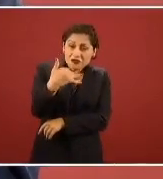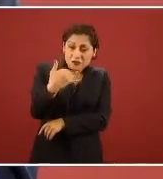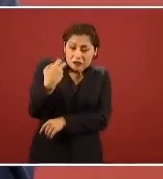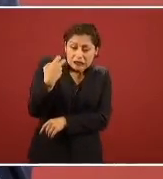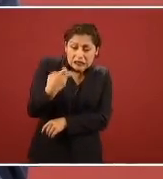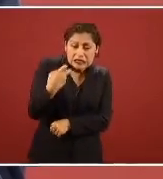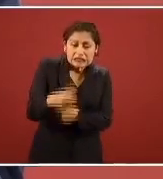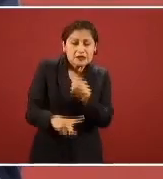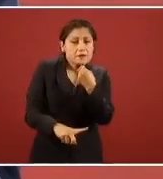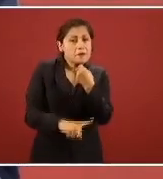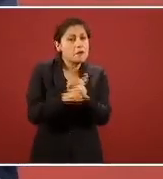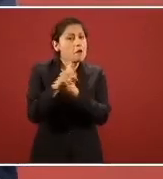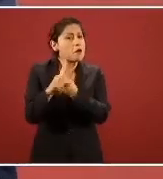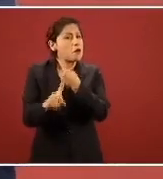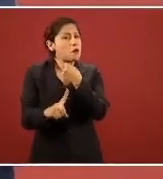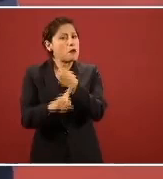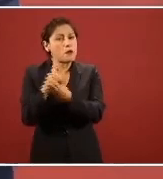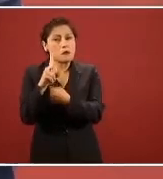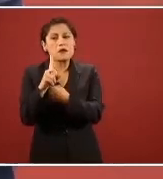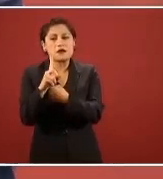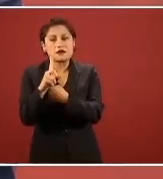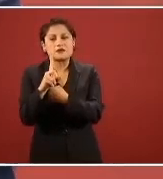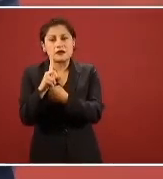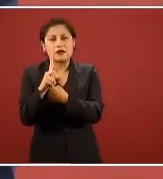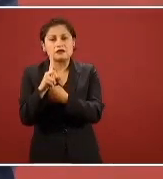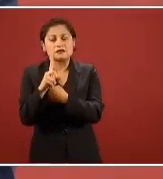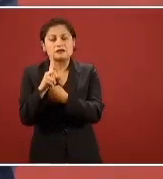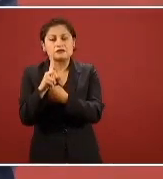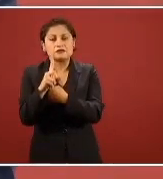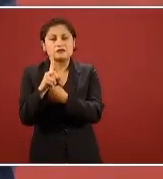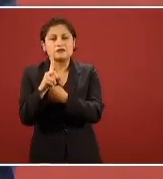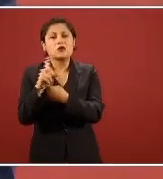principal de la desigualdad